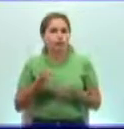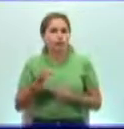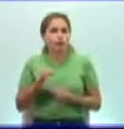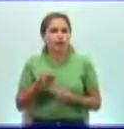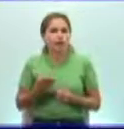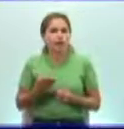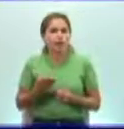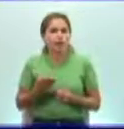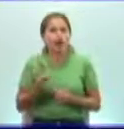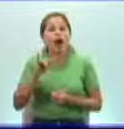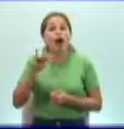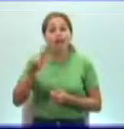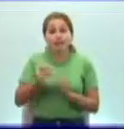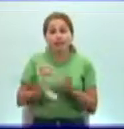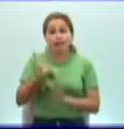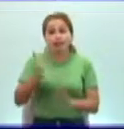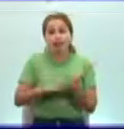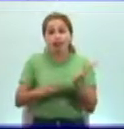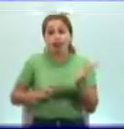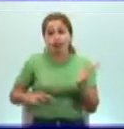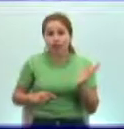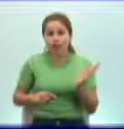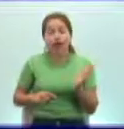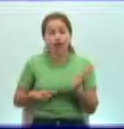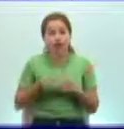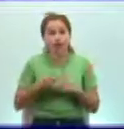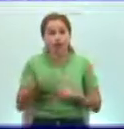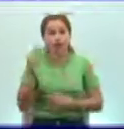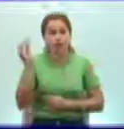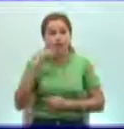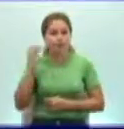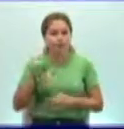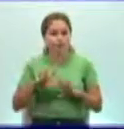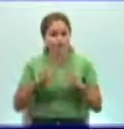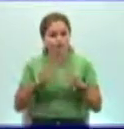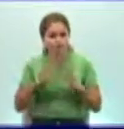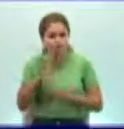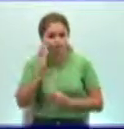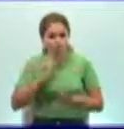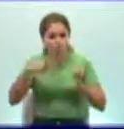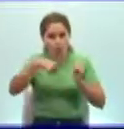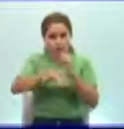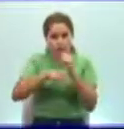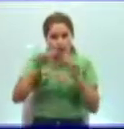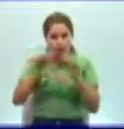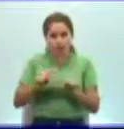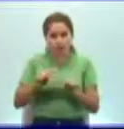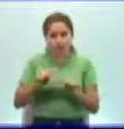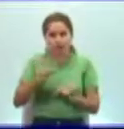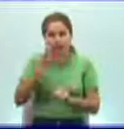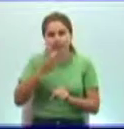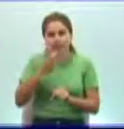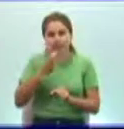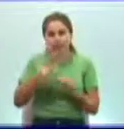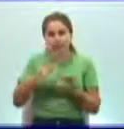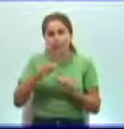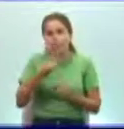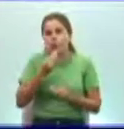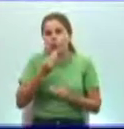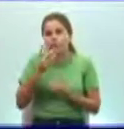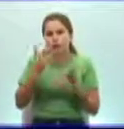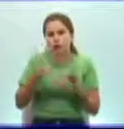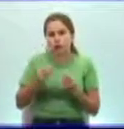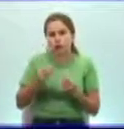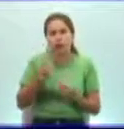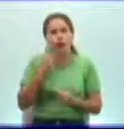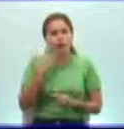como intensidad de la corriente? Para conocer más sobre este concepto y llegar a la expresión que nos las permite calcular, pasemos entonces